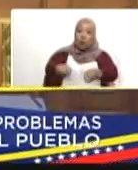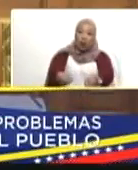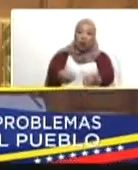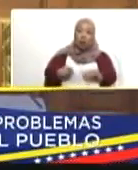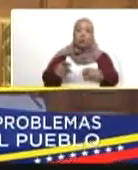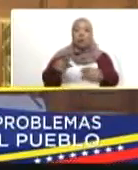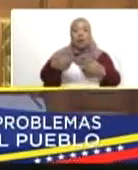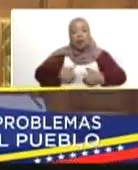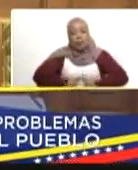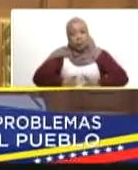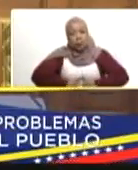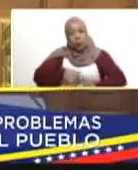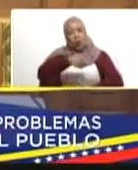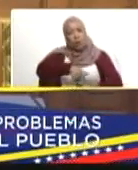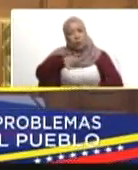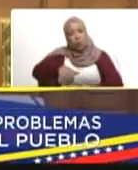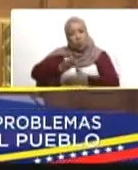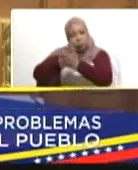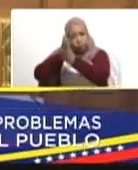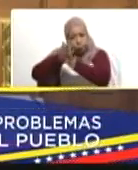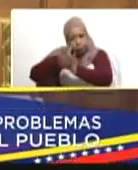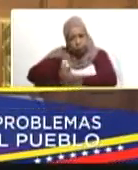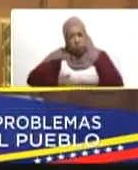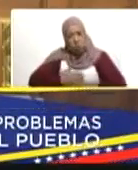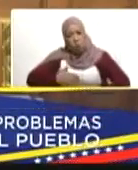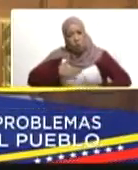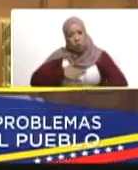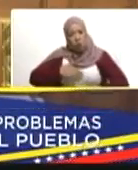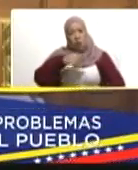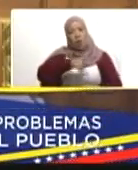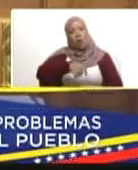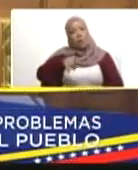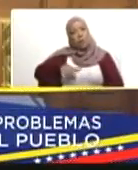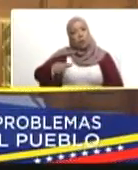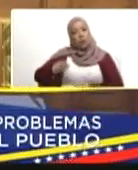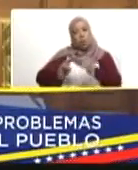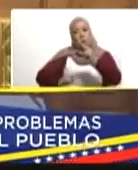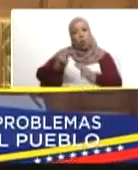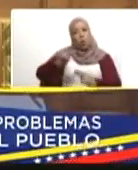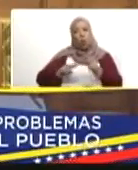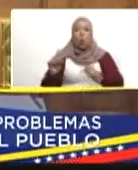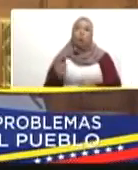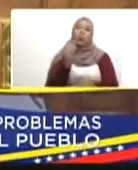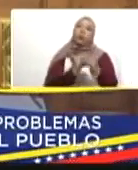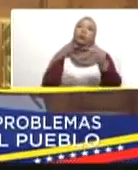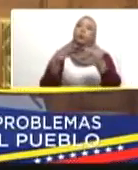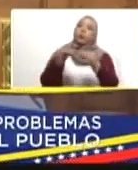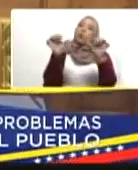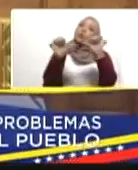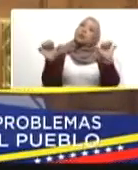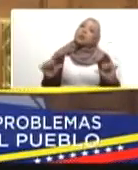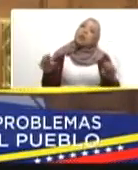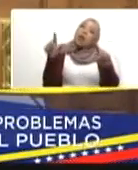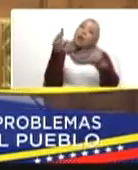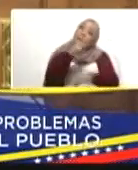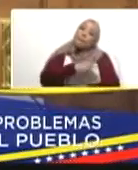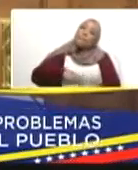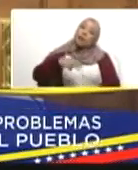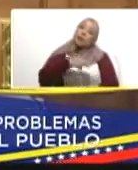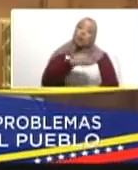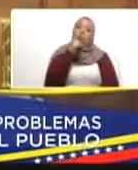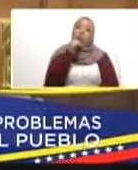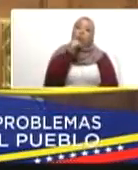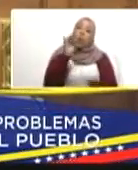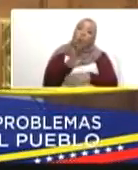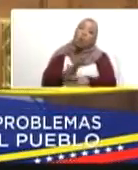impedir que aniquile completamente el estado de bienestar social un sólido sistema de misiones y grandes misiones